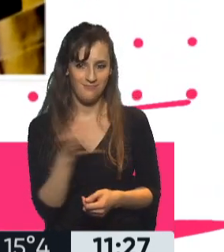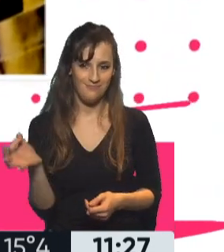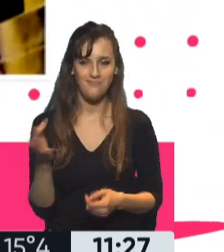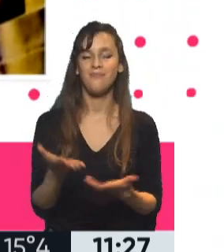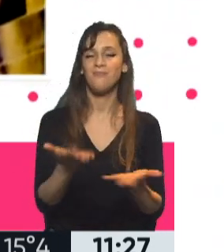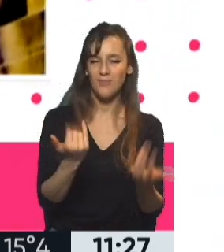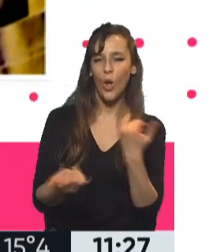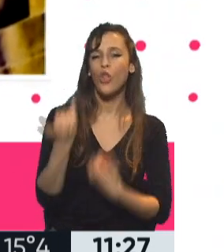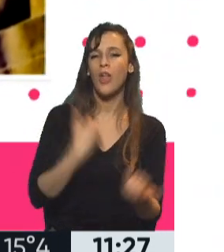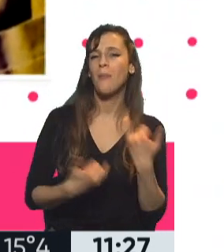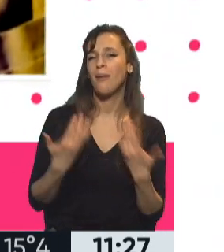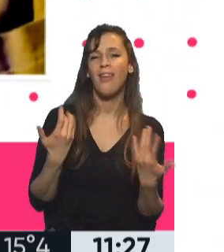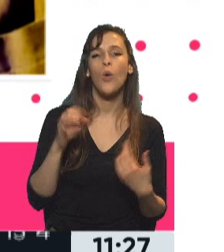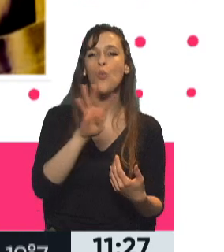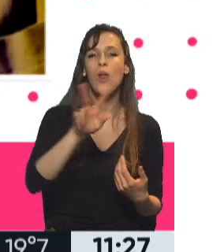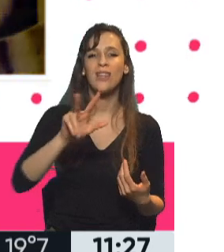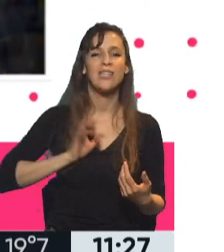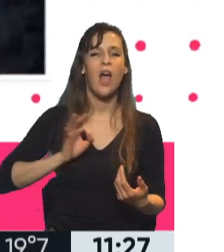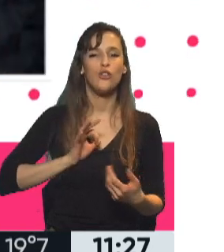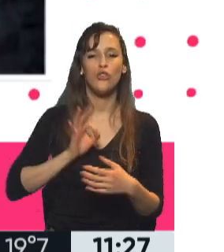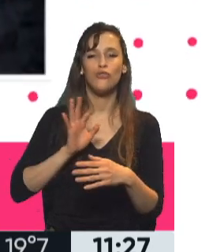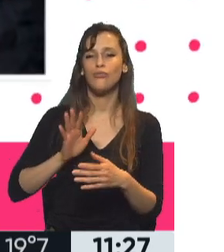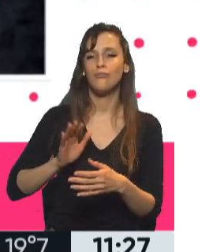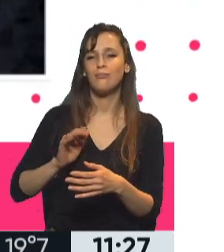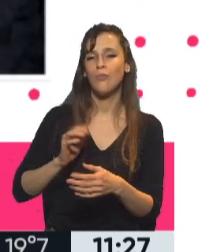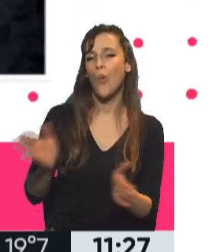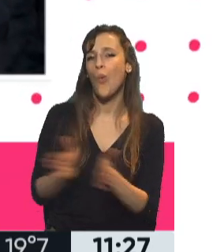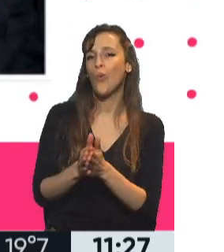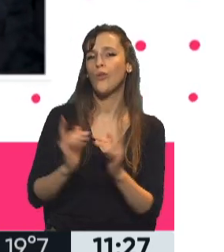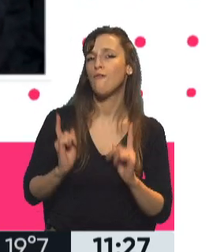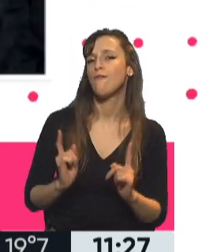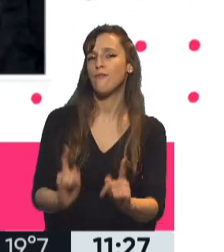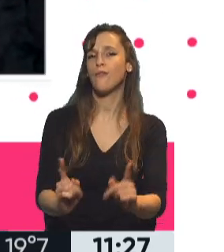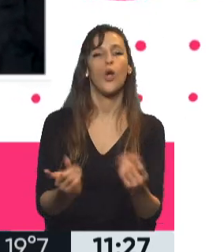receta del amor, 43 años de amor? ¿Hay alguna receta?